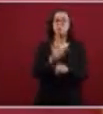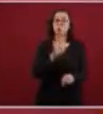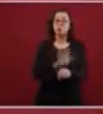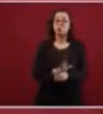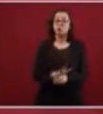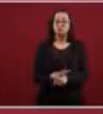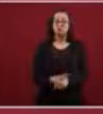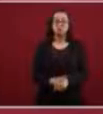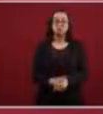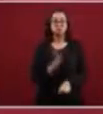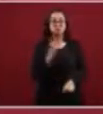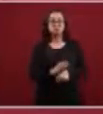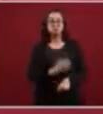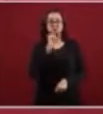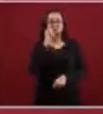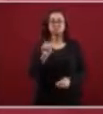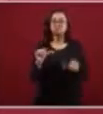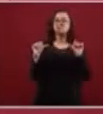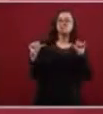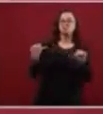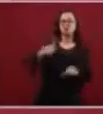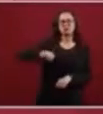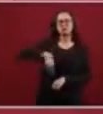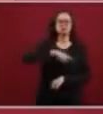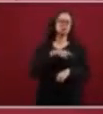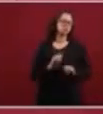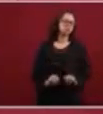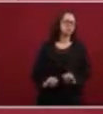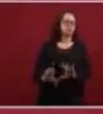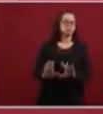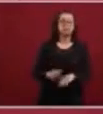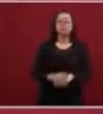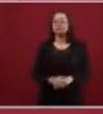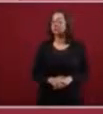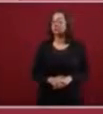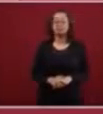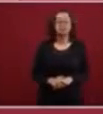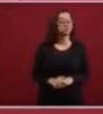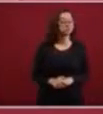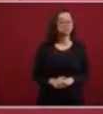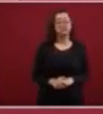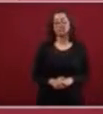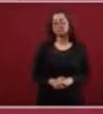impunidad y vamos a llamar a las cosas por su nombre,